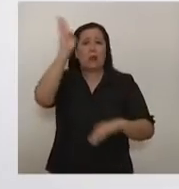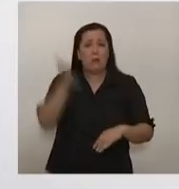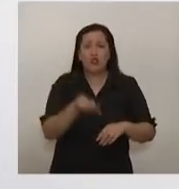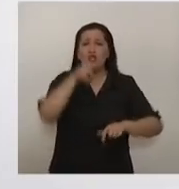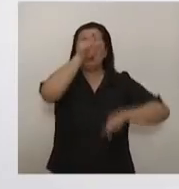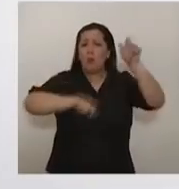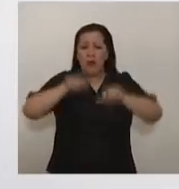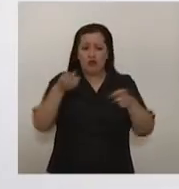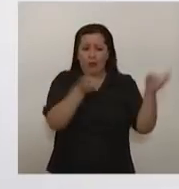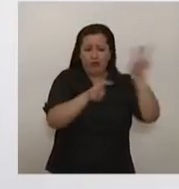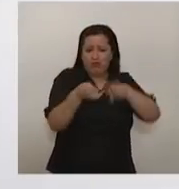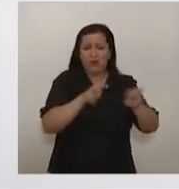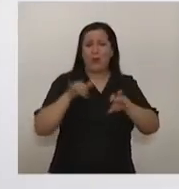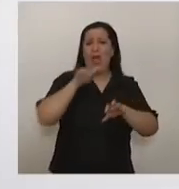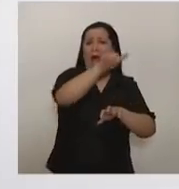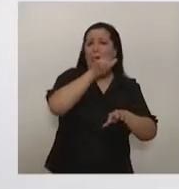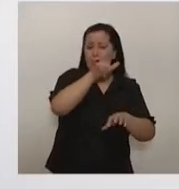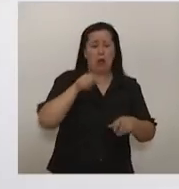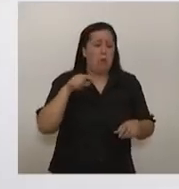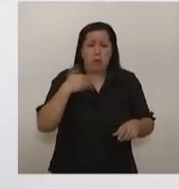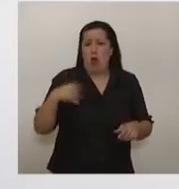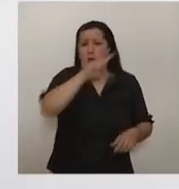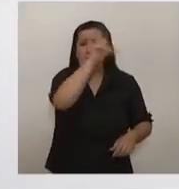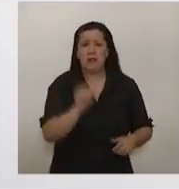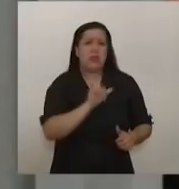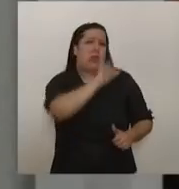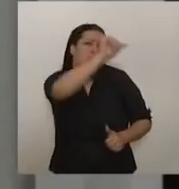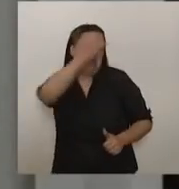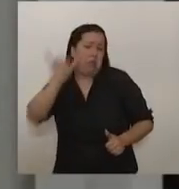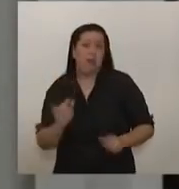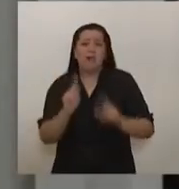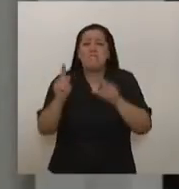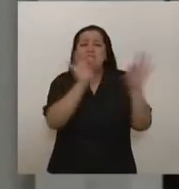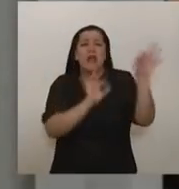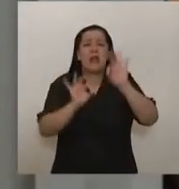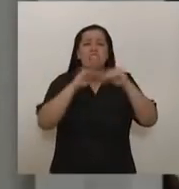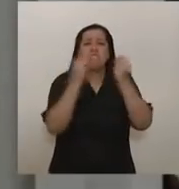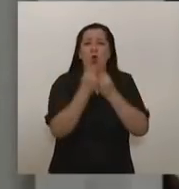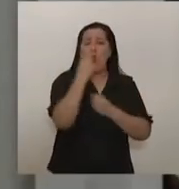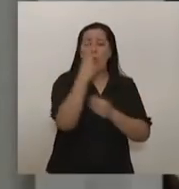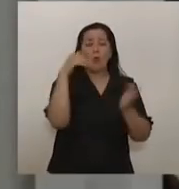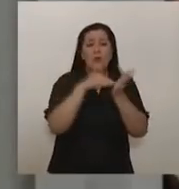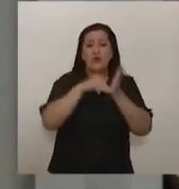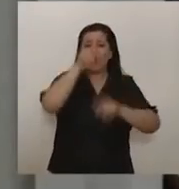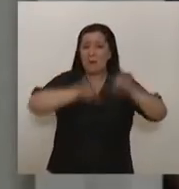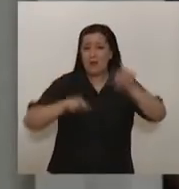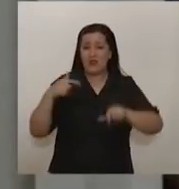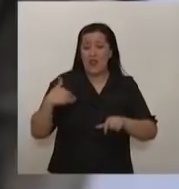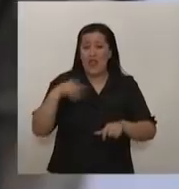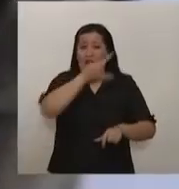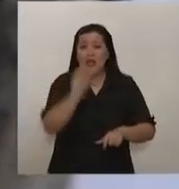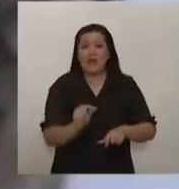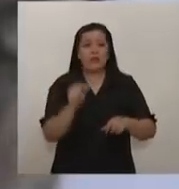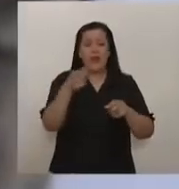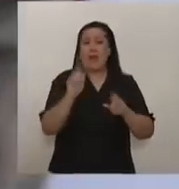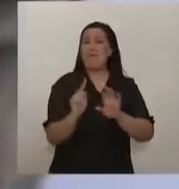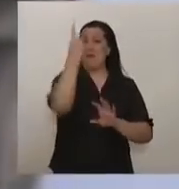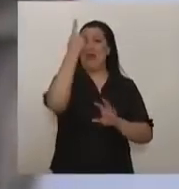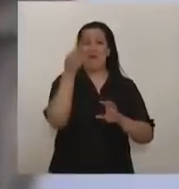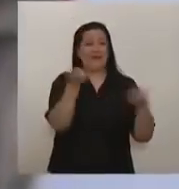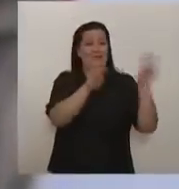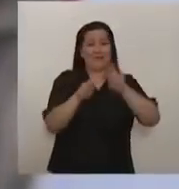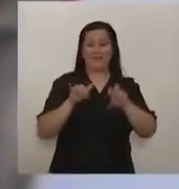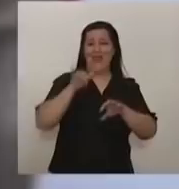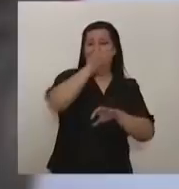la cantidad de gente que viaja en avión por el país. Calculamos que más de 1 millón de argentinos viajaron en avión por primera